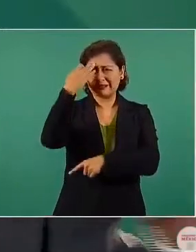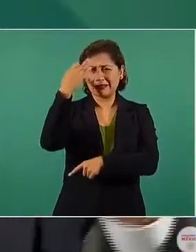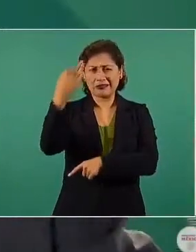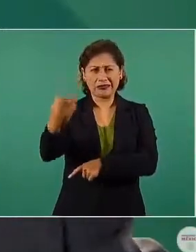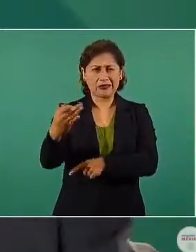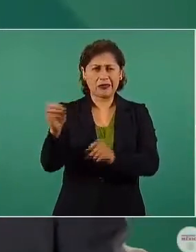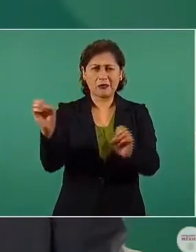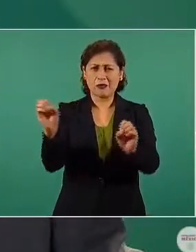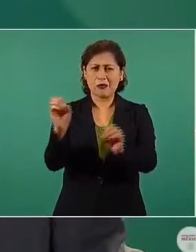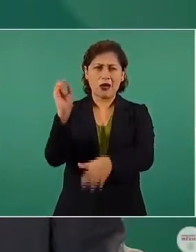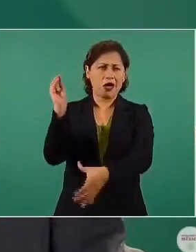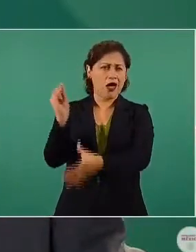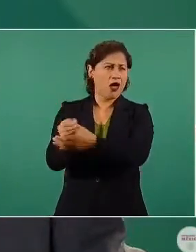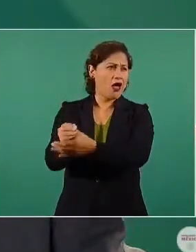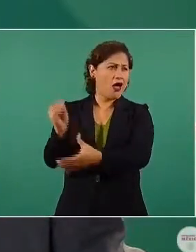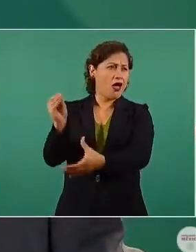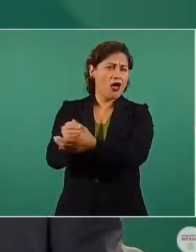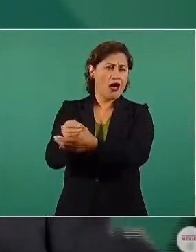nada.